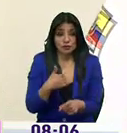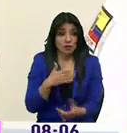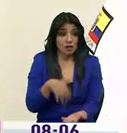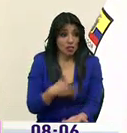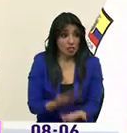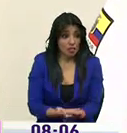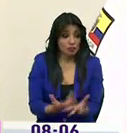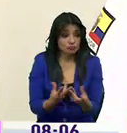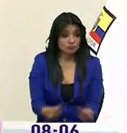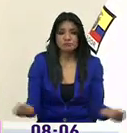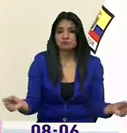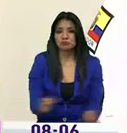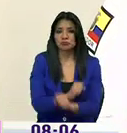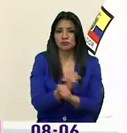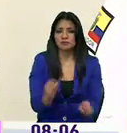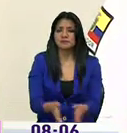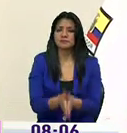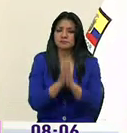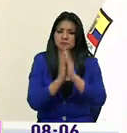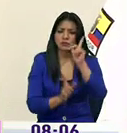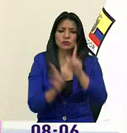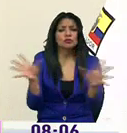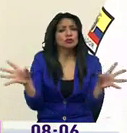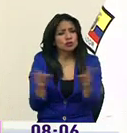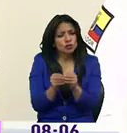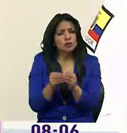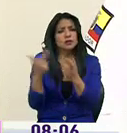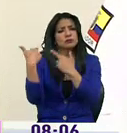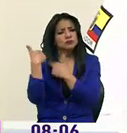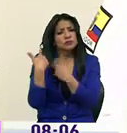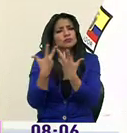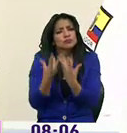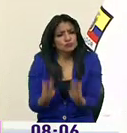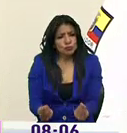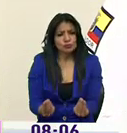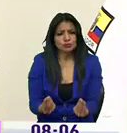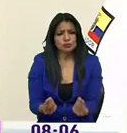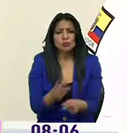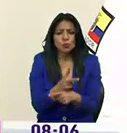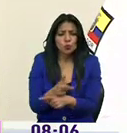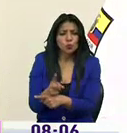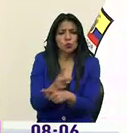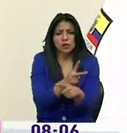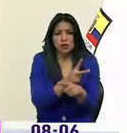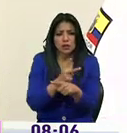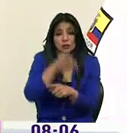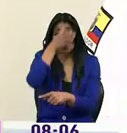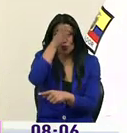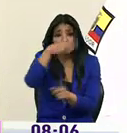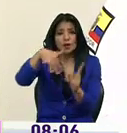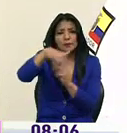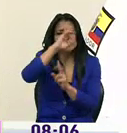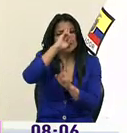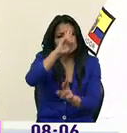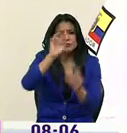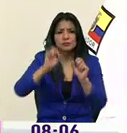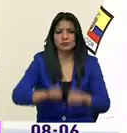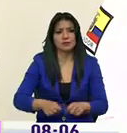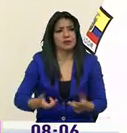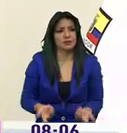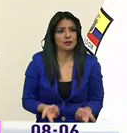imposible. Exhortar a la ciudadanía para que todos seamos parte de una solución y que sobre todo tengamos una cultura ambiental, porque